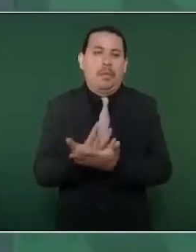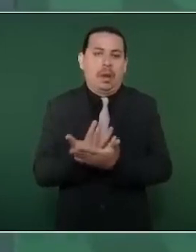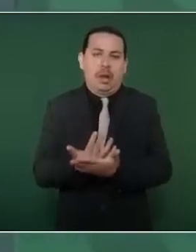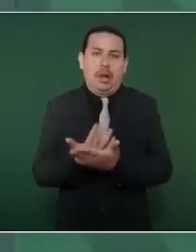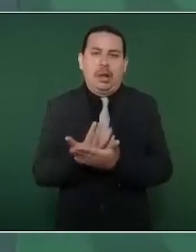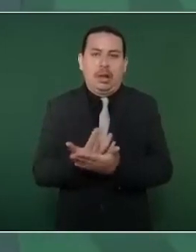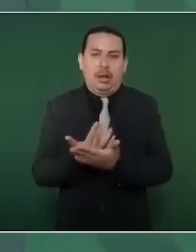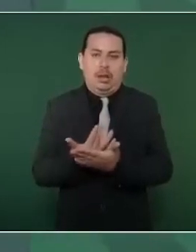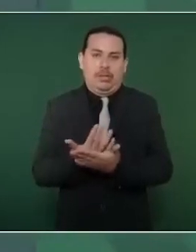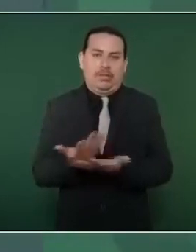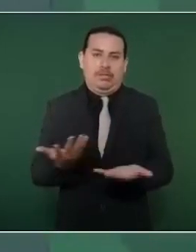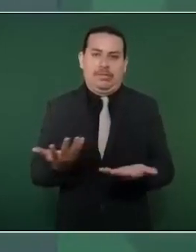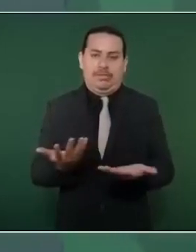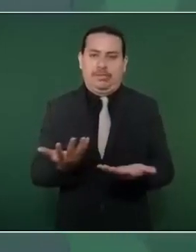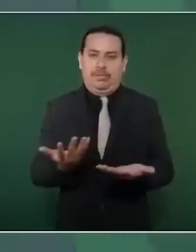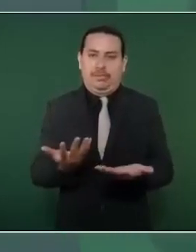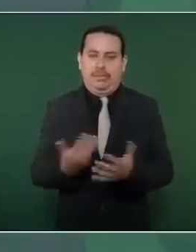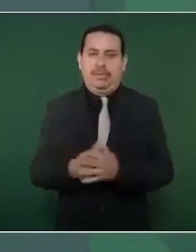por